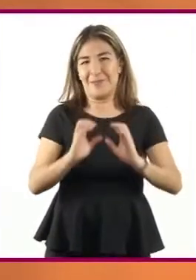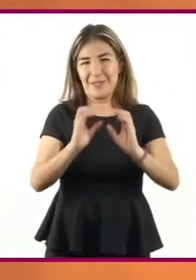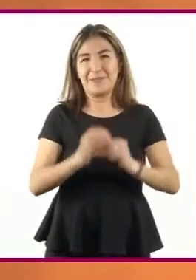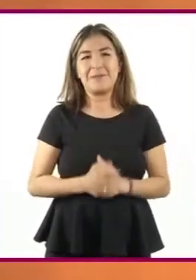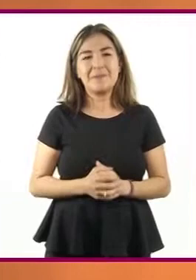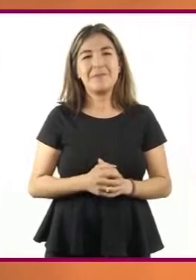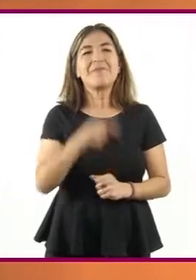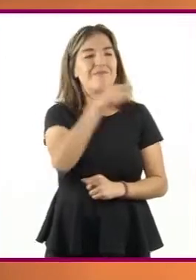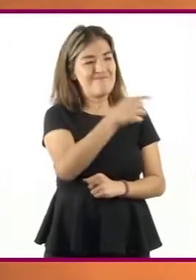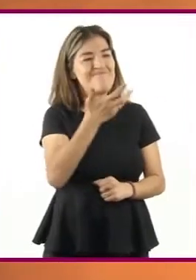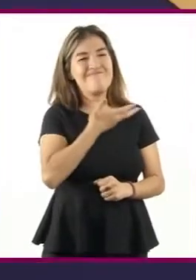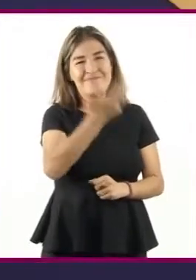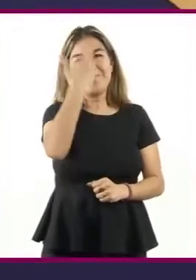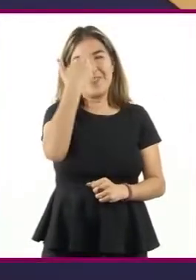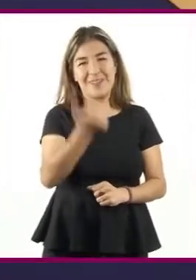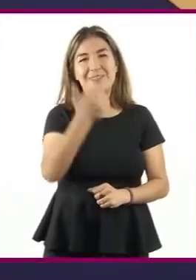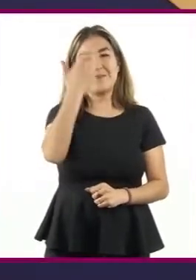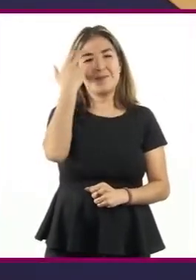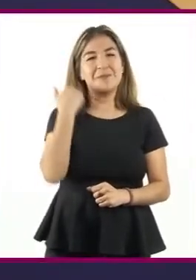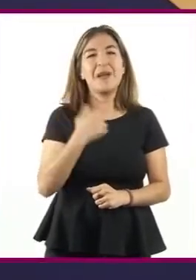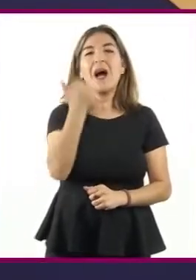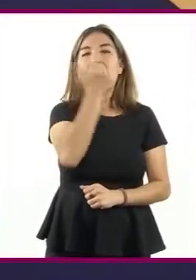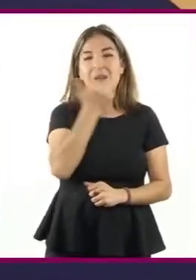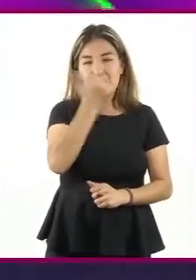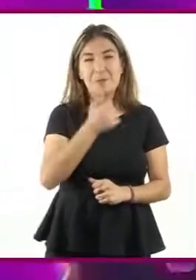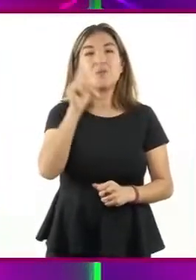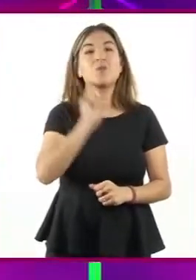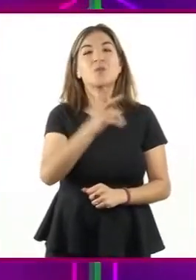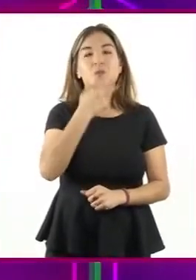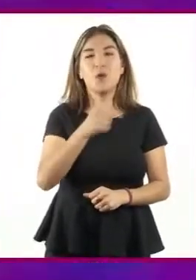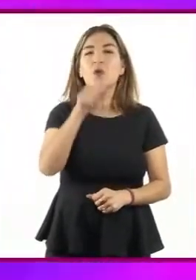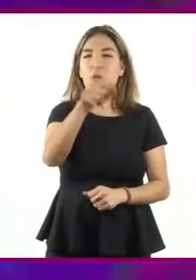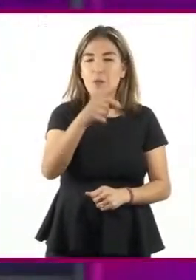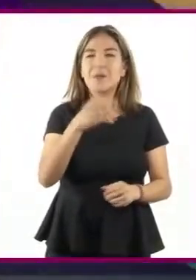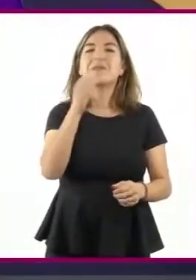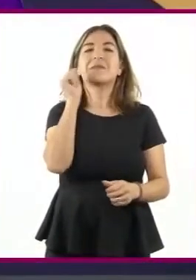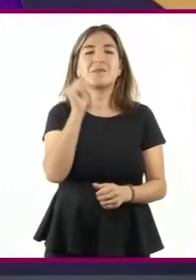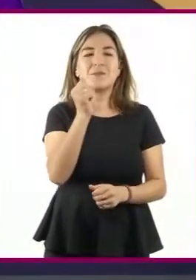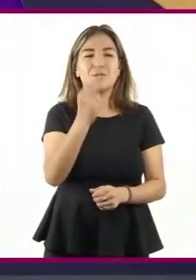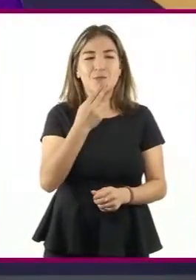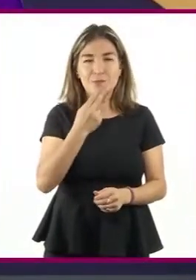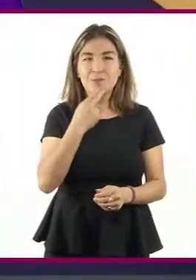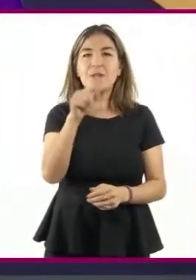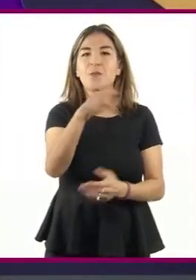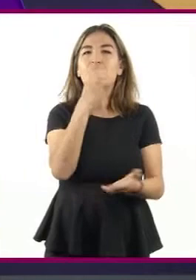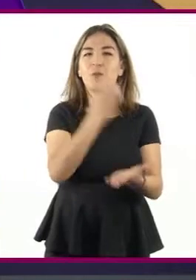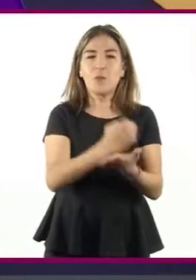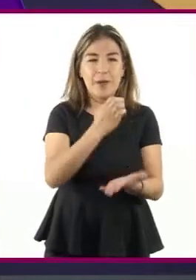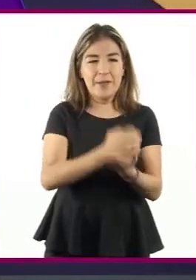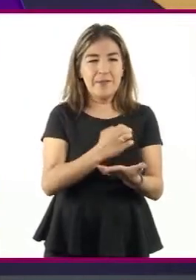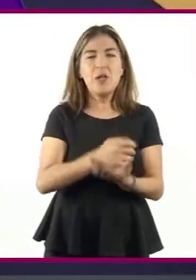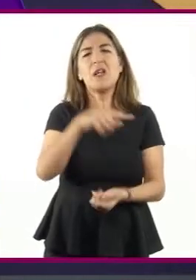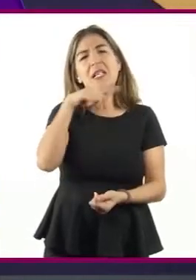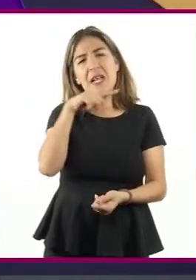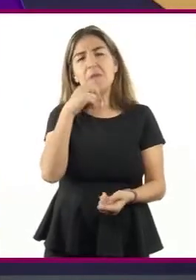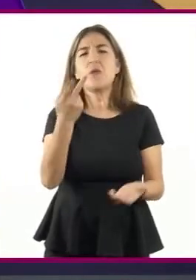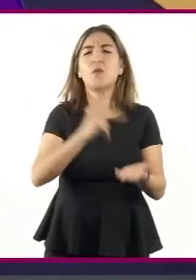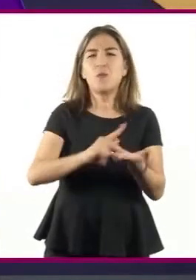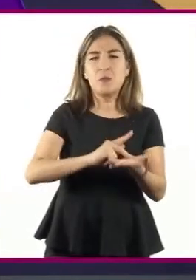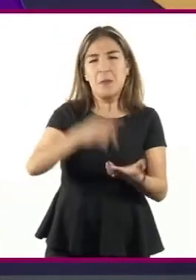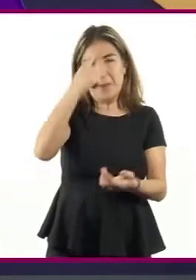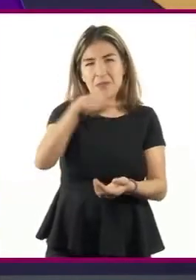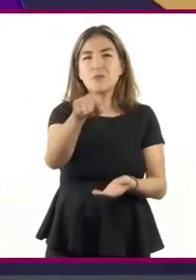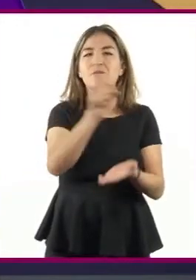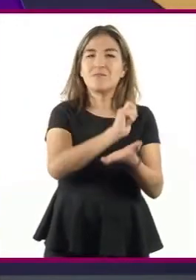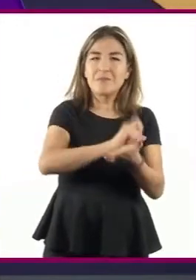Tienes mucha razón. Alumnas y alumnos, no olviden tener a la mano su siempre confiable cuaderno y lápiz o bolígrafo para que